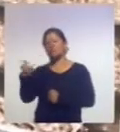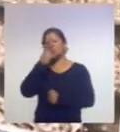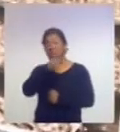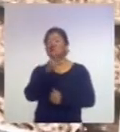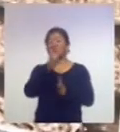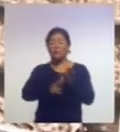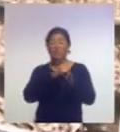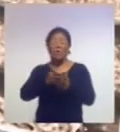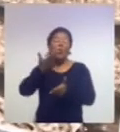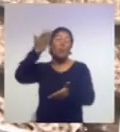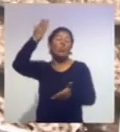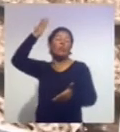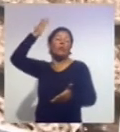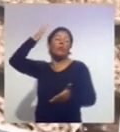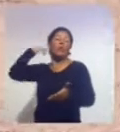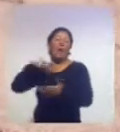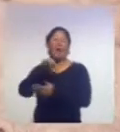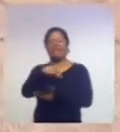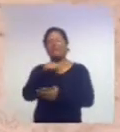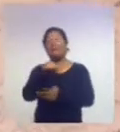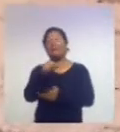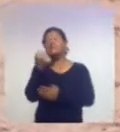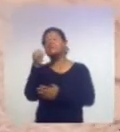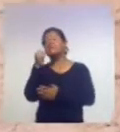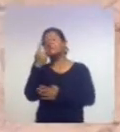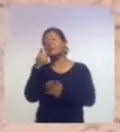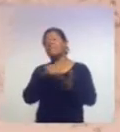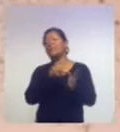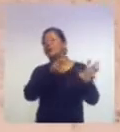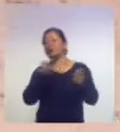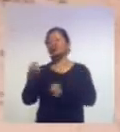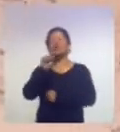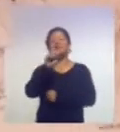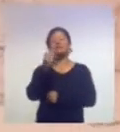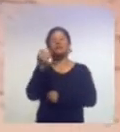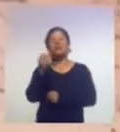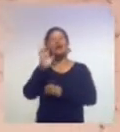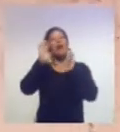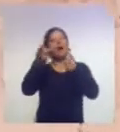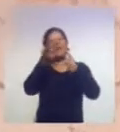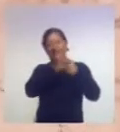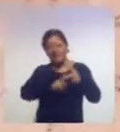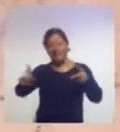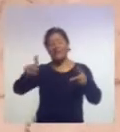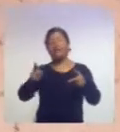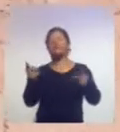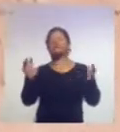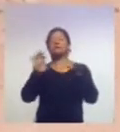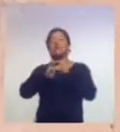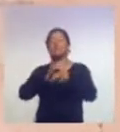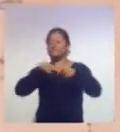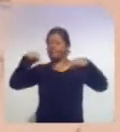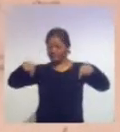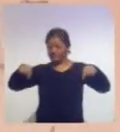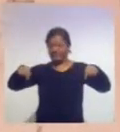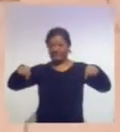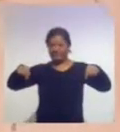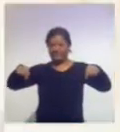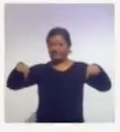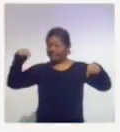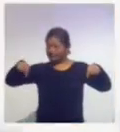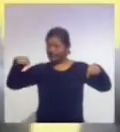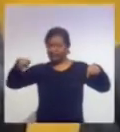desde aquel 16 de septiembre de 1869, cuando se inauguró el tramo que unió a la ciudad de Apizaco con la de